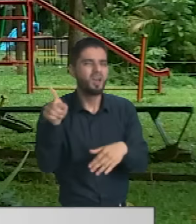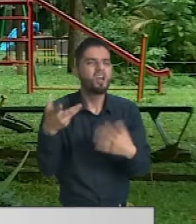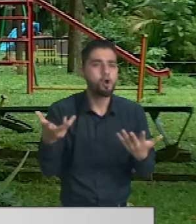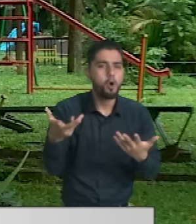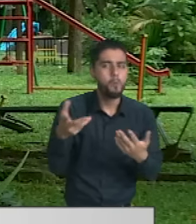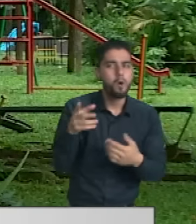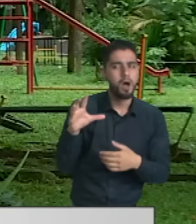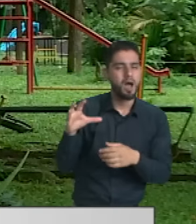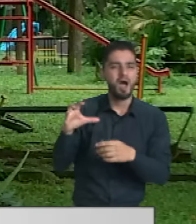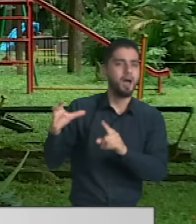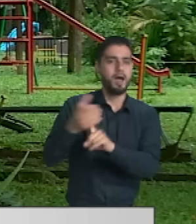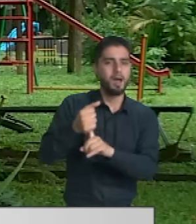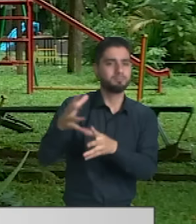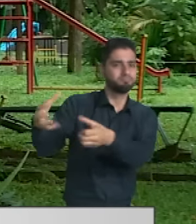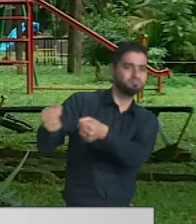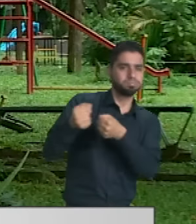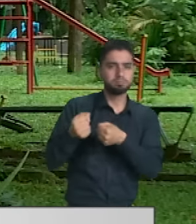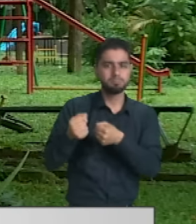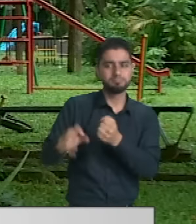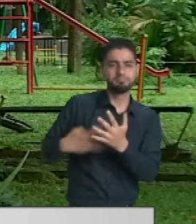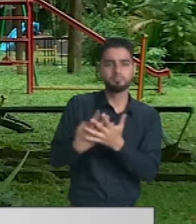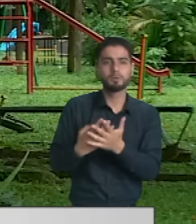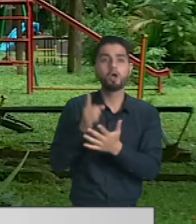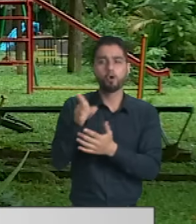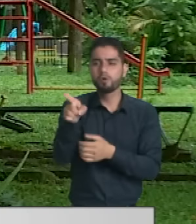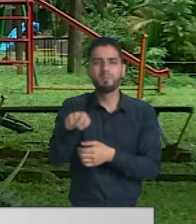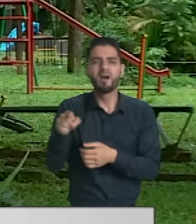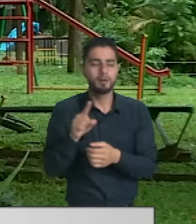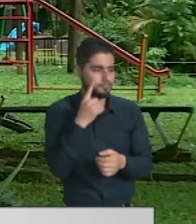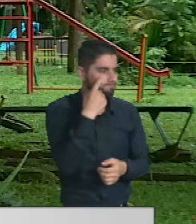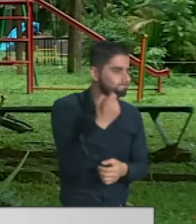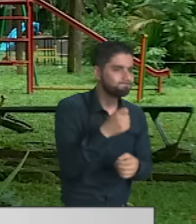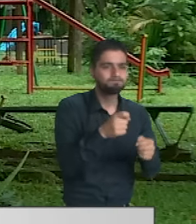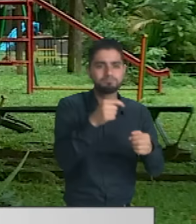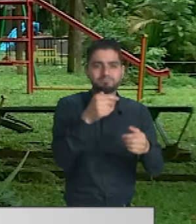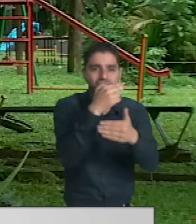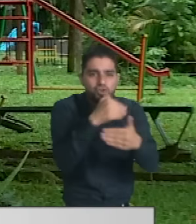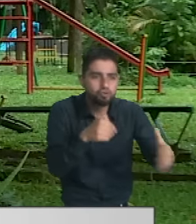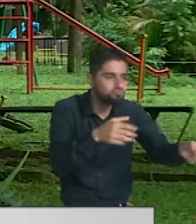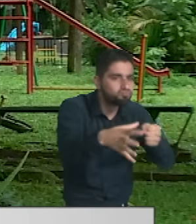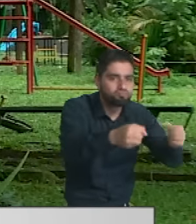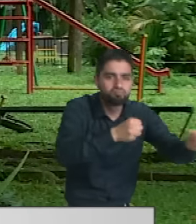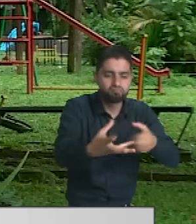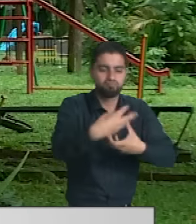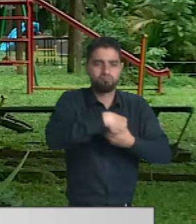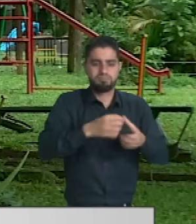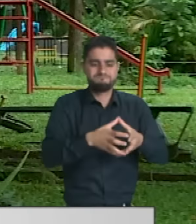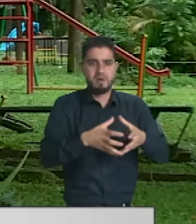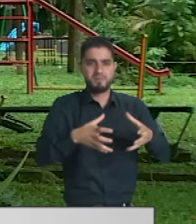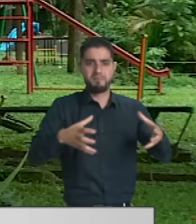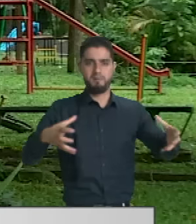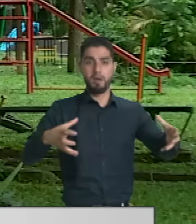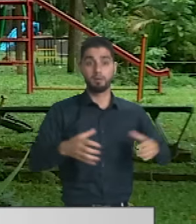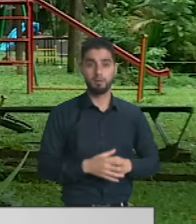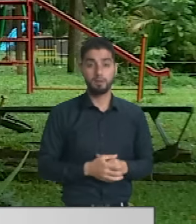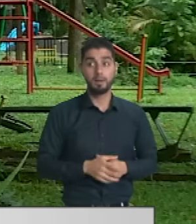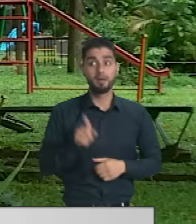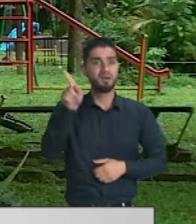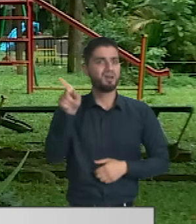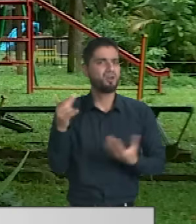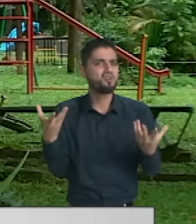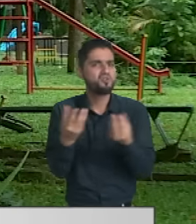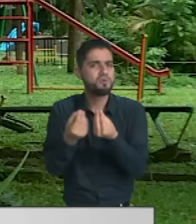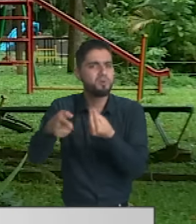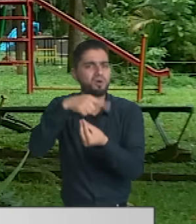de Medellín para engrosar el ejército que tienen en el municipio de Tuluá. También cabe recordar que esta banda La Inmaculada pretende